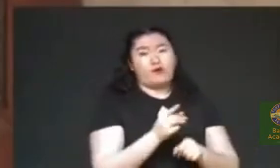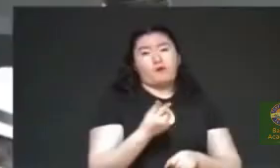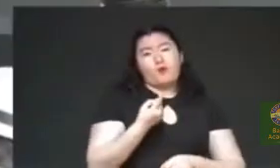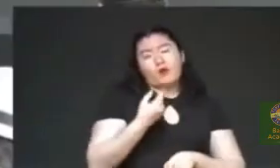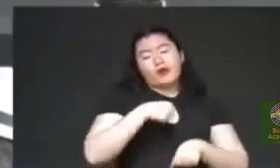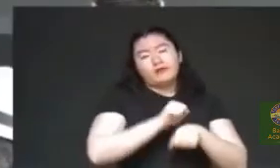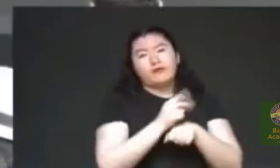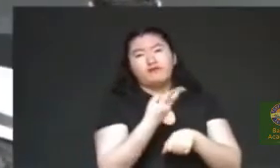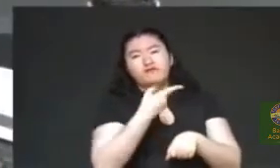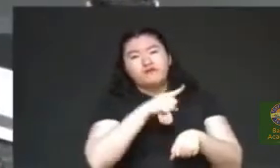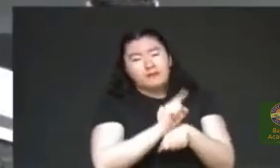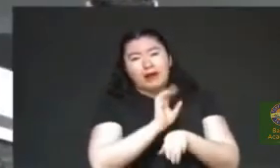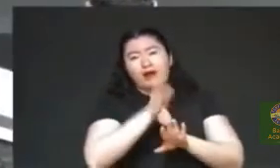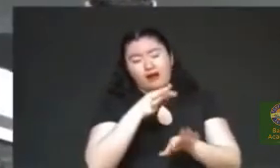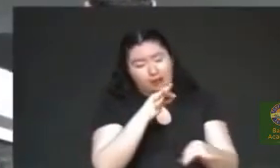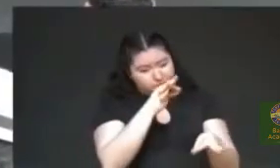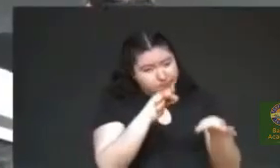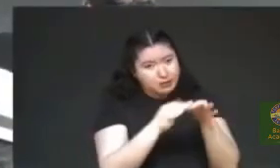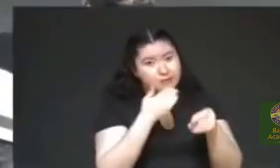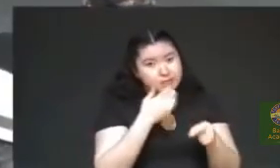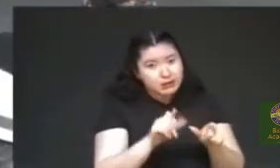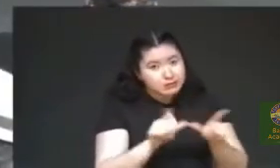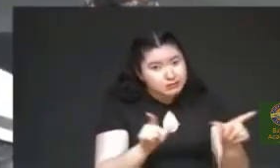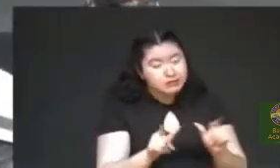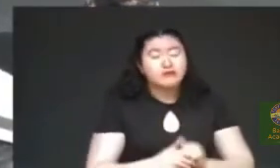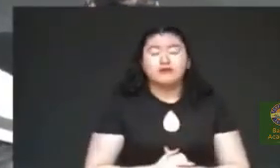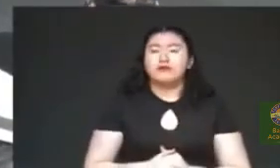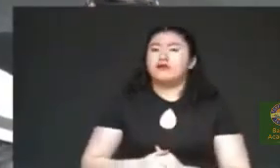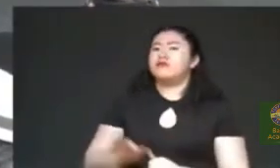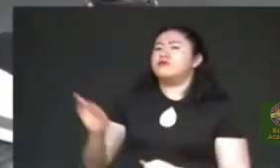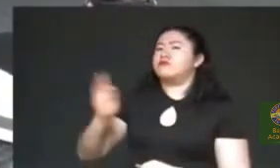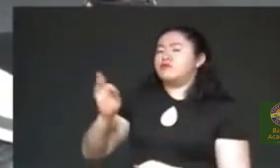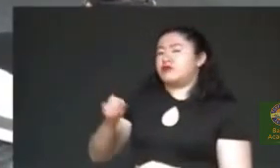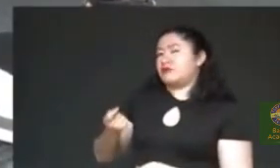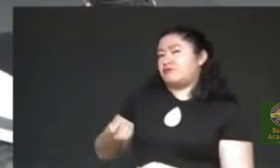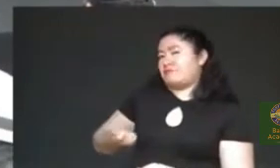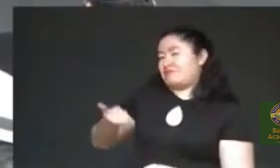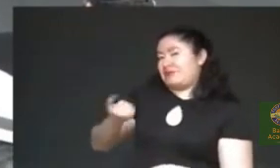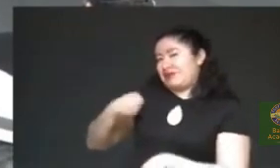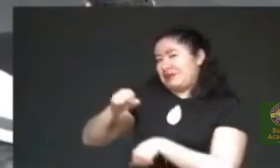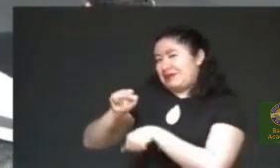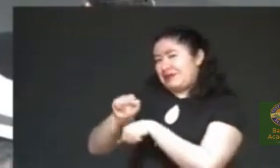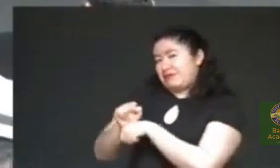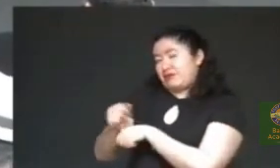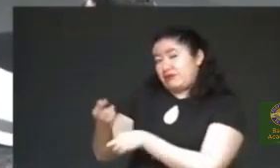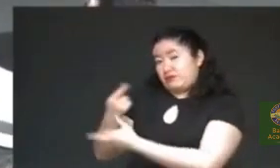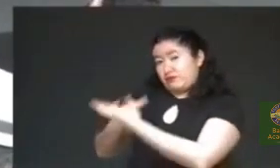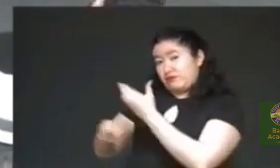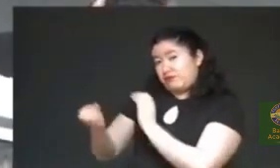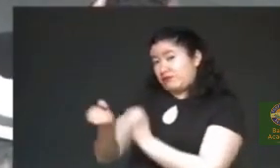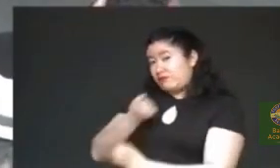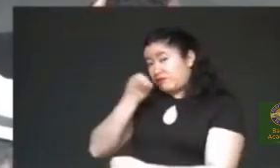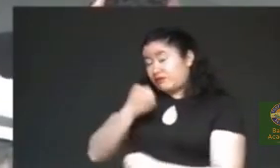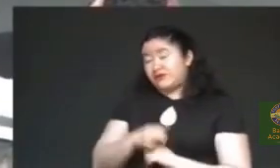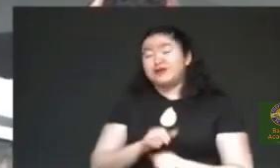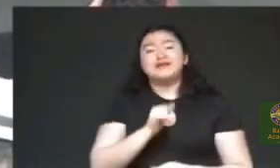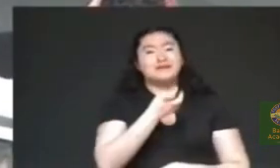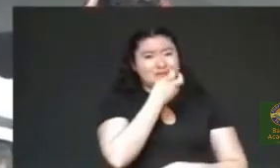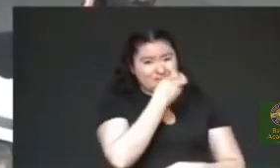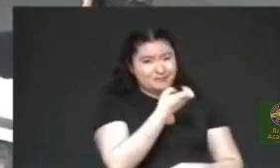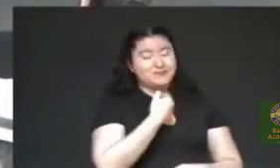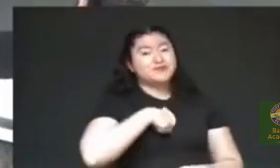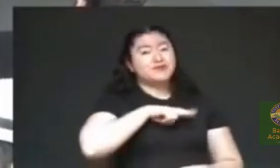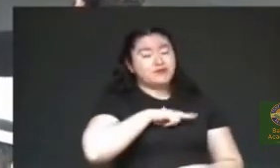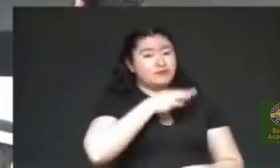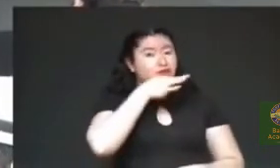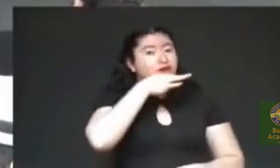sea, entonces son atenciones ya que podrían regresar ya en las primeras semanas, ¿no? Sí, vamos a estar informando ahí para cada una de las escuelas y los padres y madres de familia a